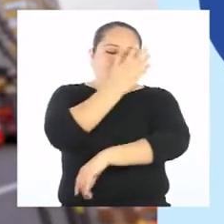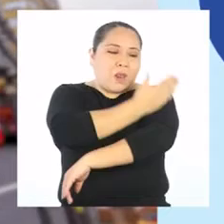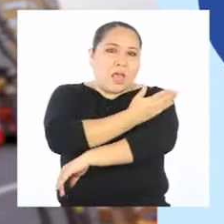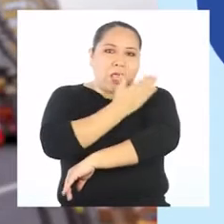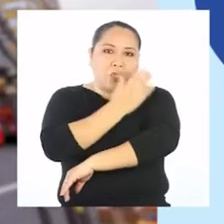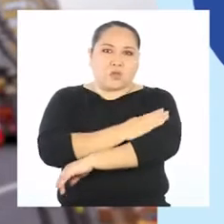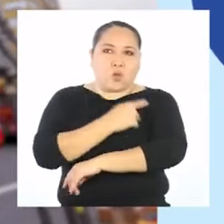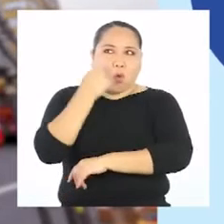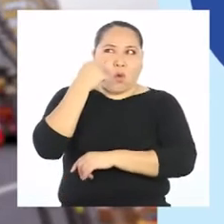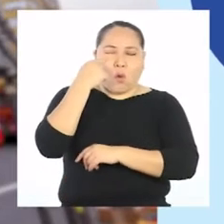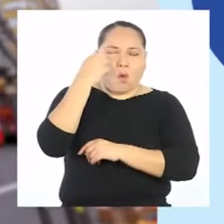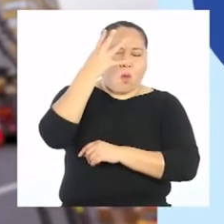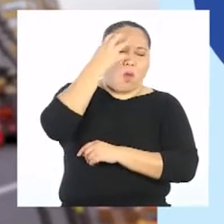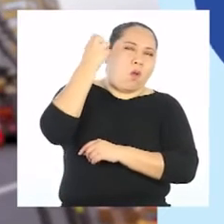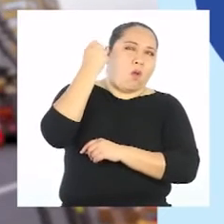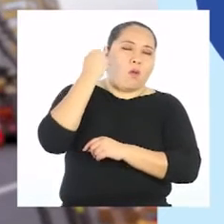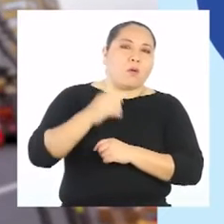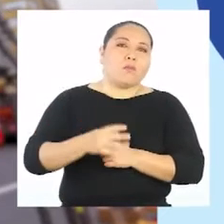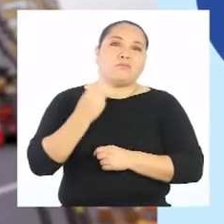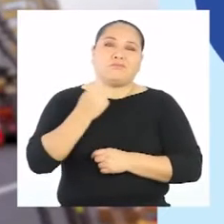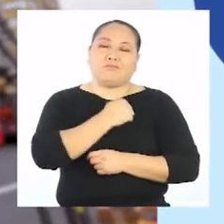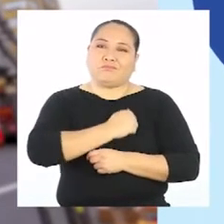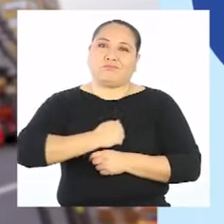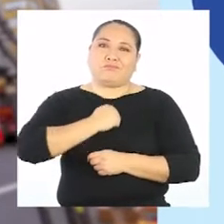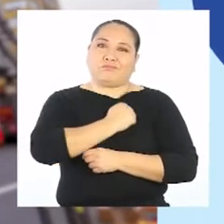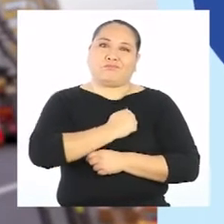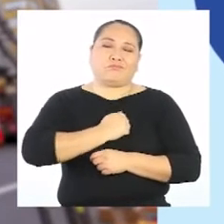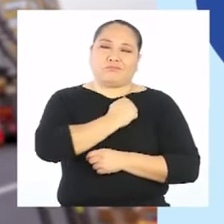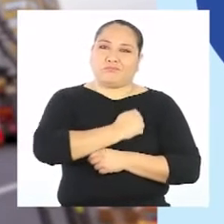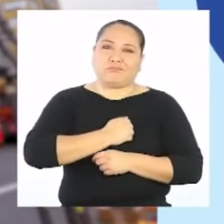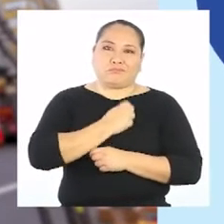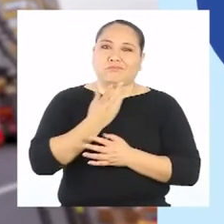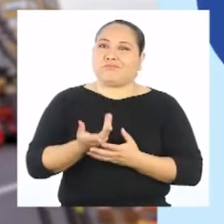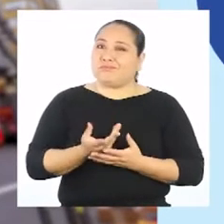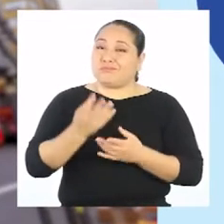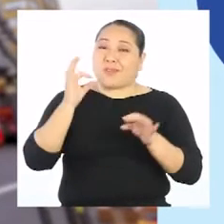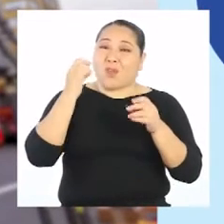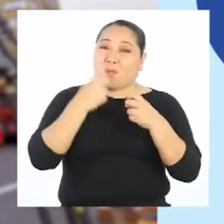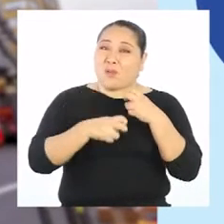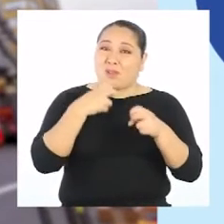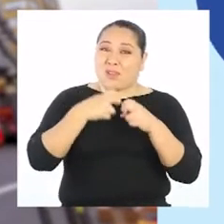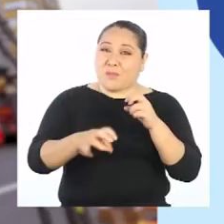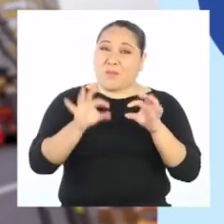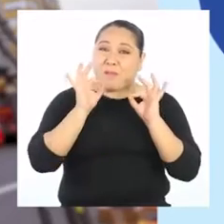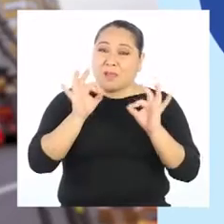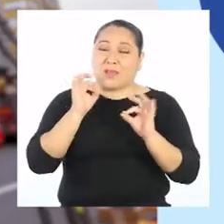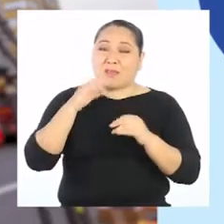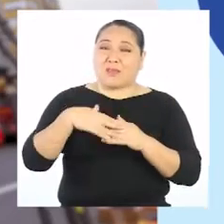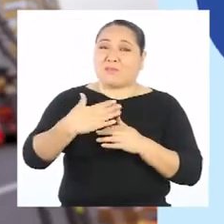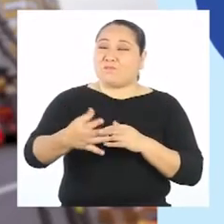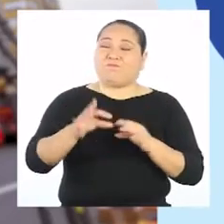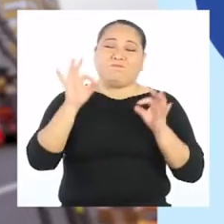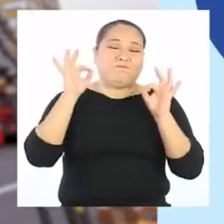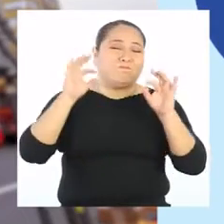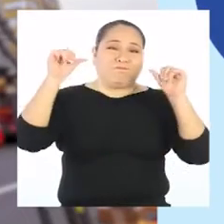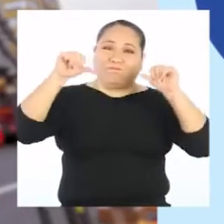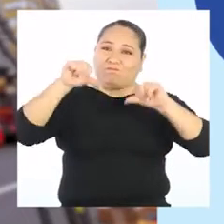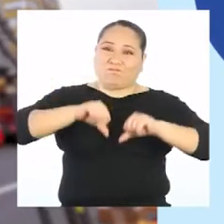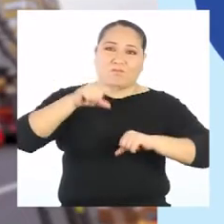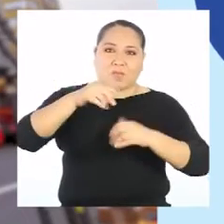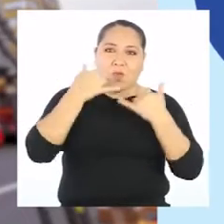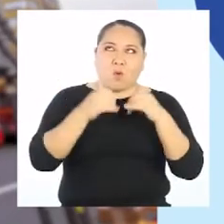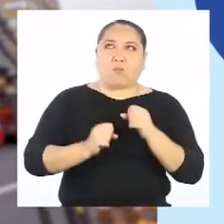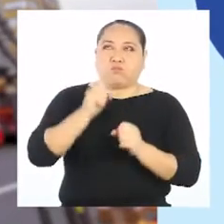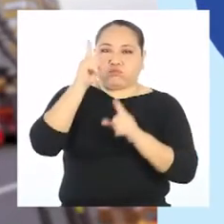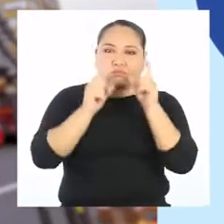sin un brazo, sin ojos, porque lamentablemente las consecuencias son letales para los que juegan con